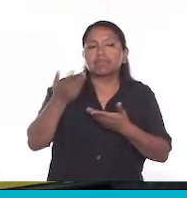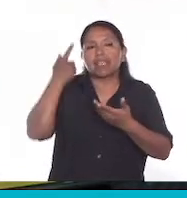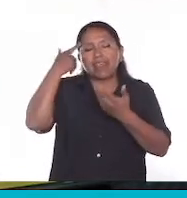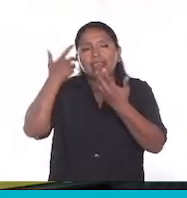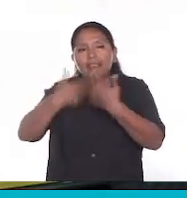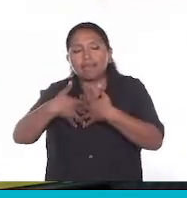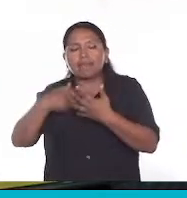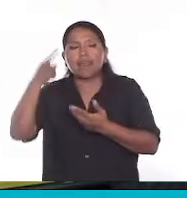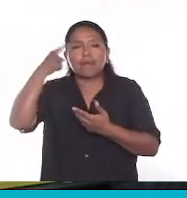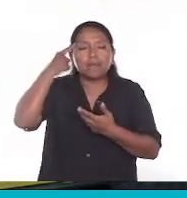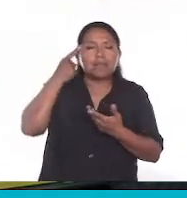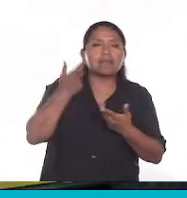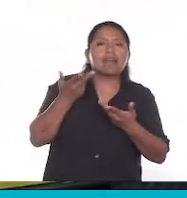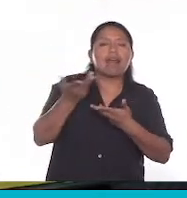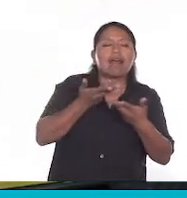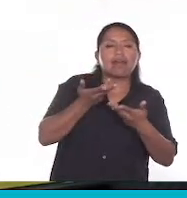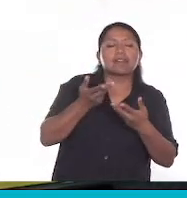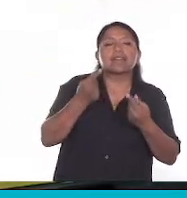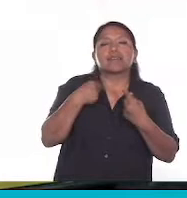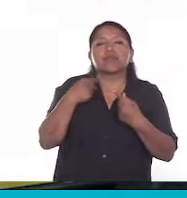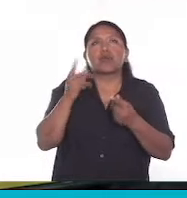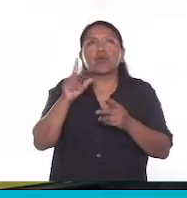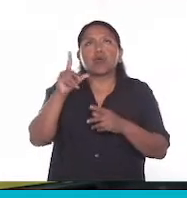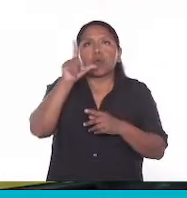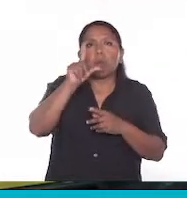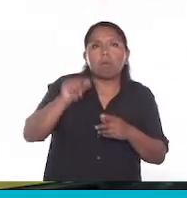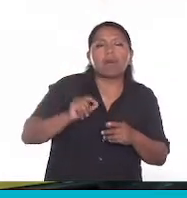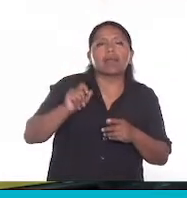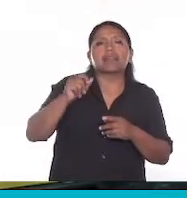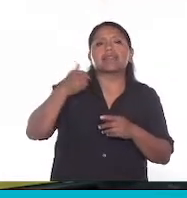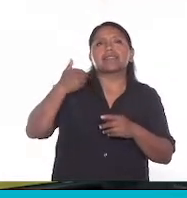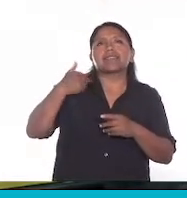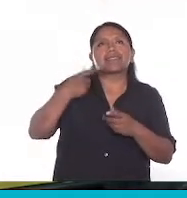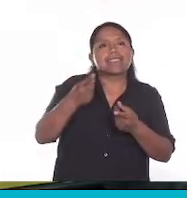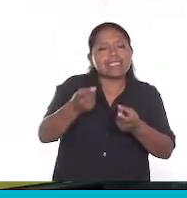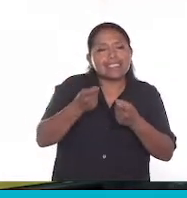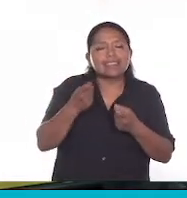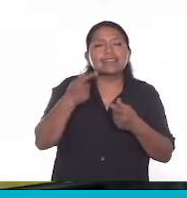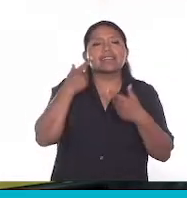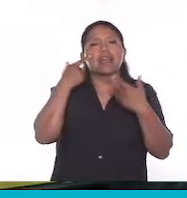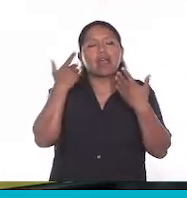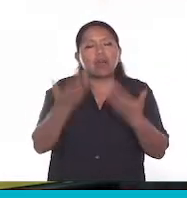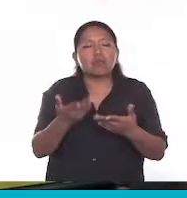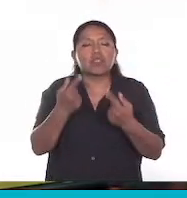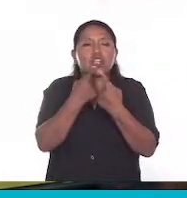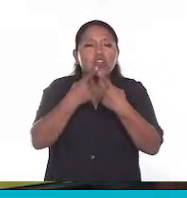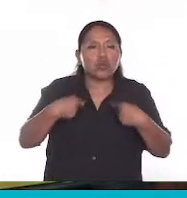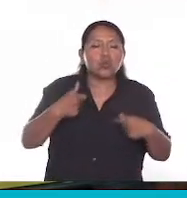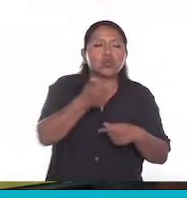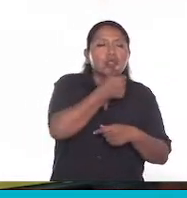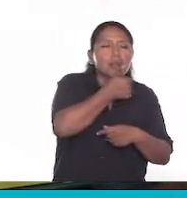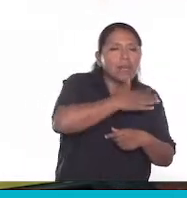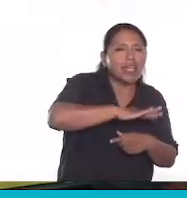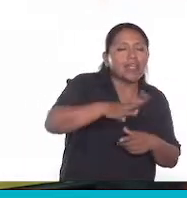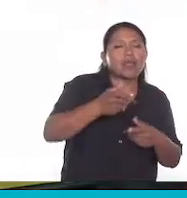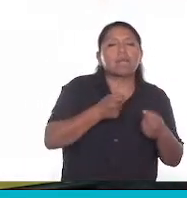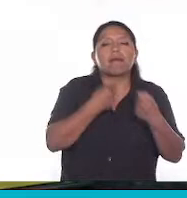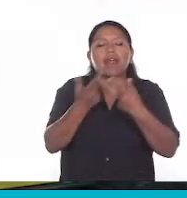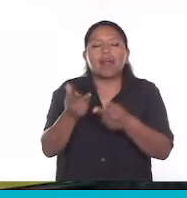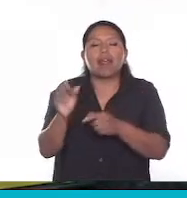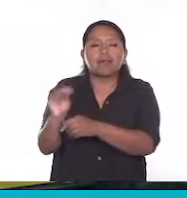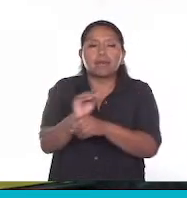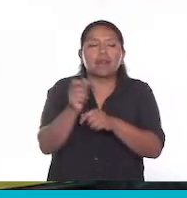que pensar en la mirada estratégica de un país bicontinental que necesita aprovechar sus recursos marítimos para alimentar al